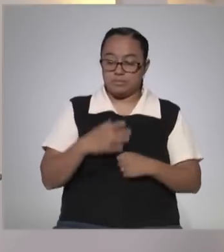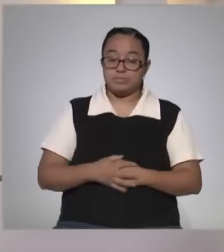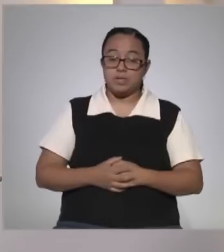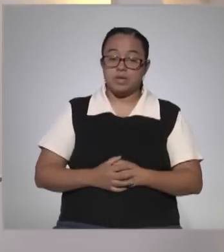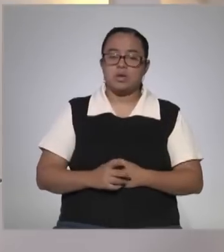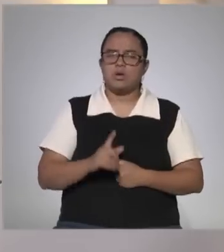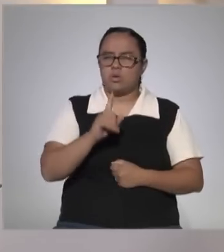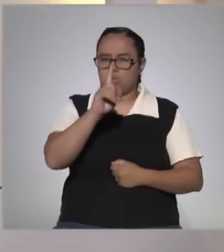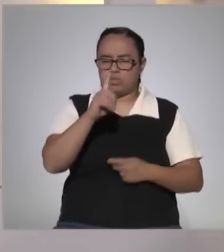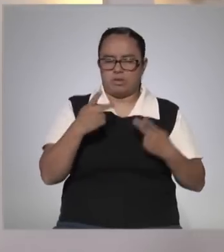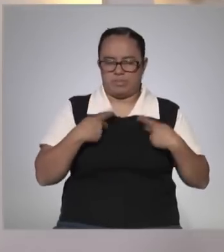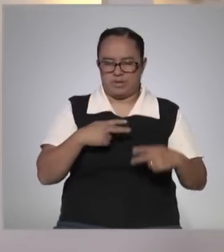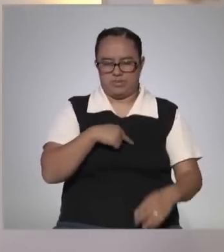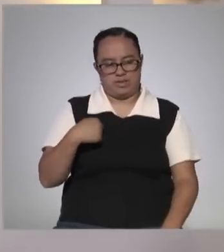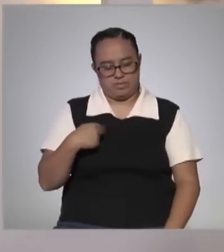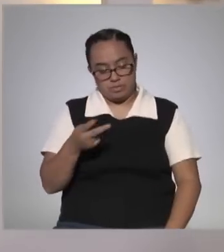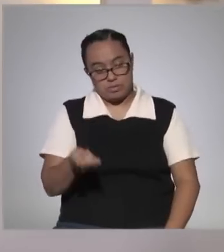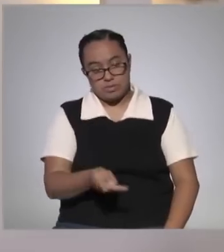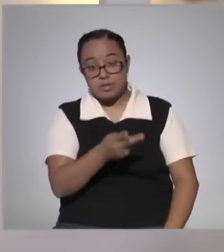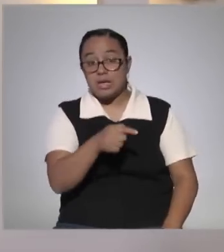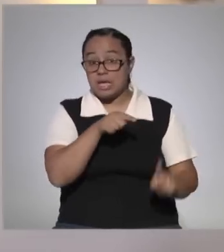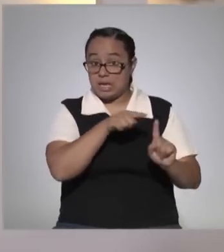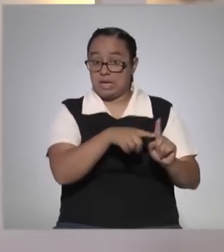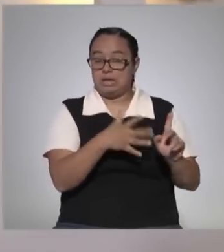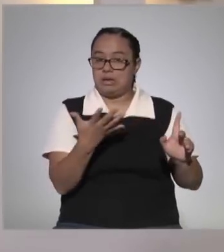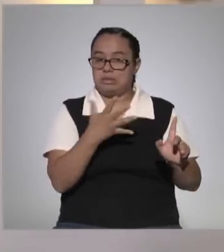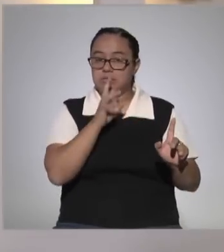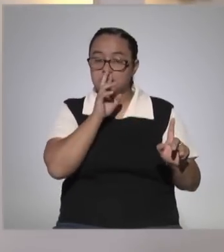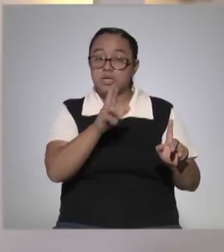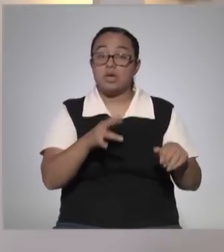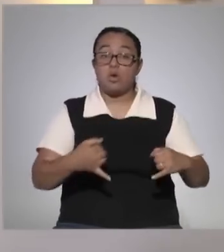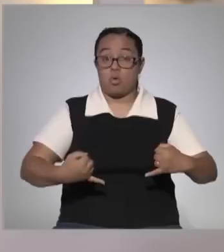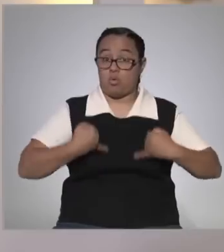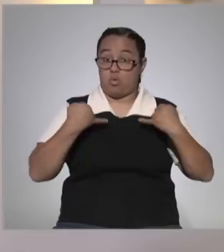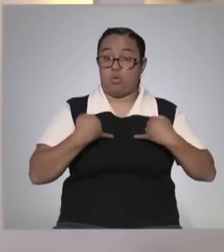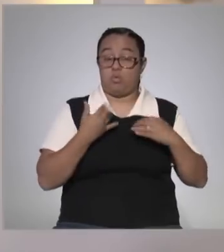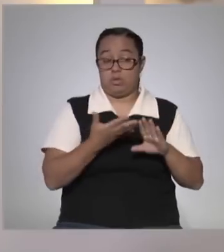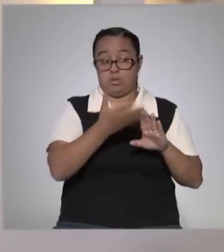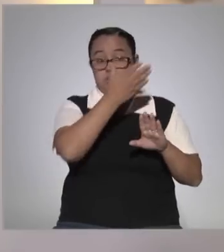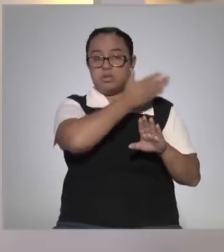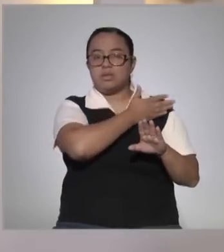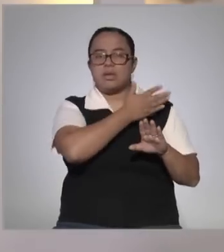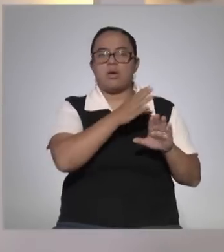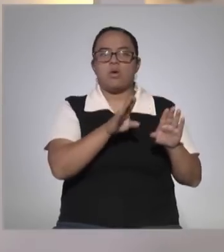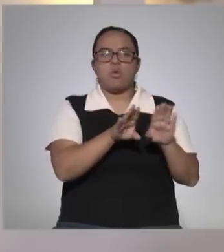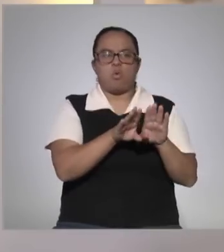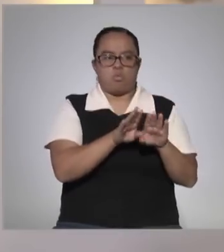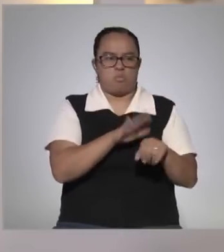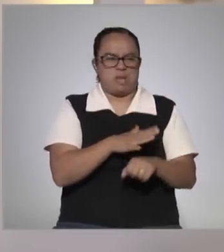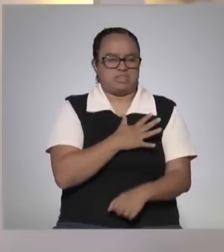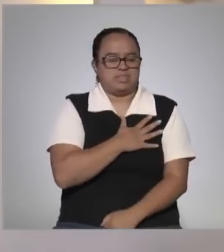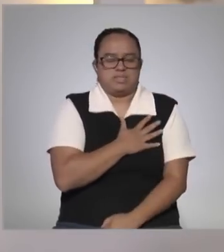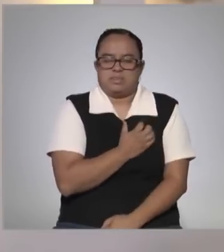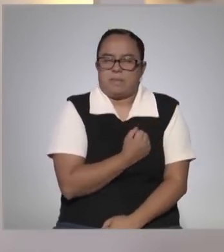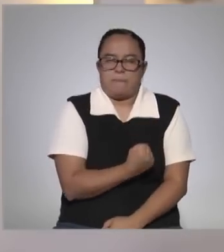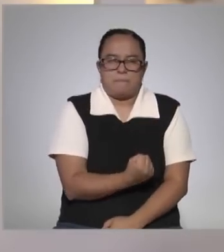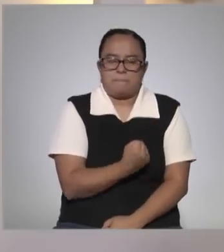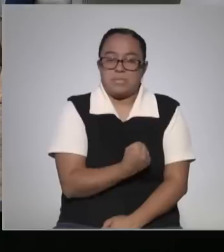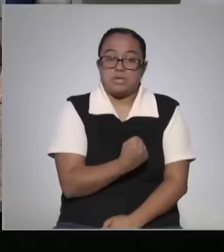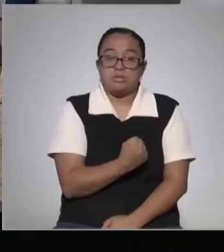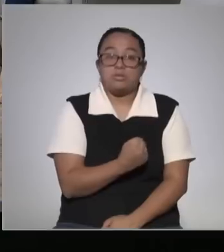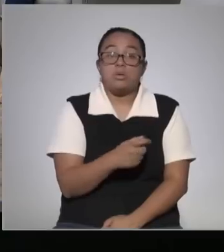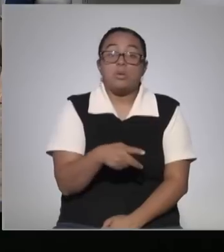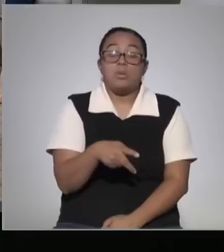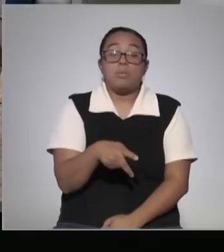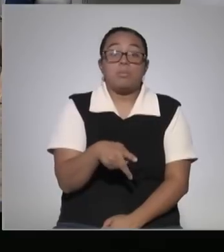que le hicimos la pregunta decía que en la juventud era un amor más pasional, si no me equivoco, así lo manejaba, y